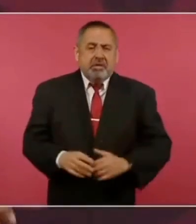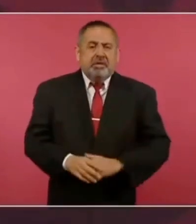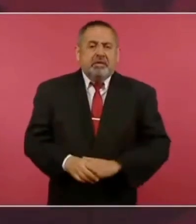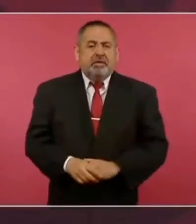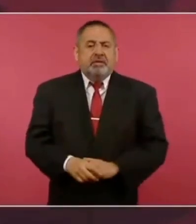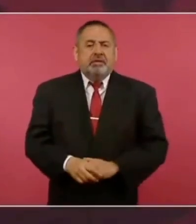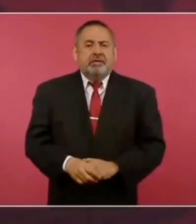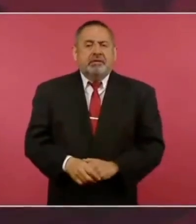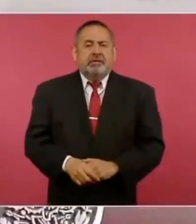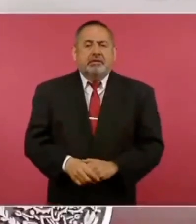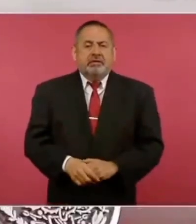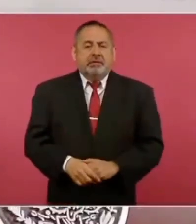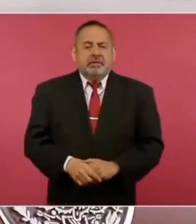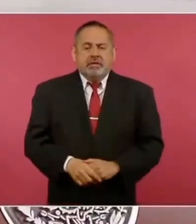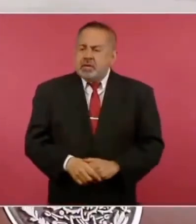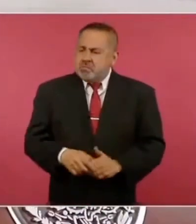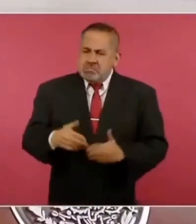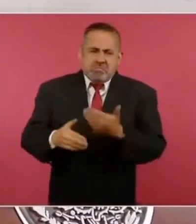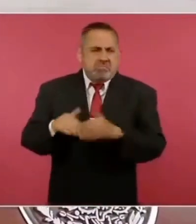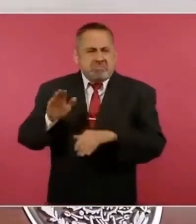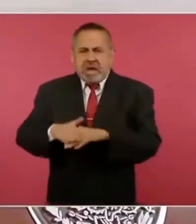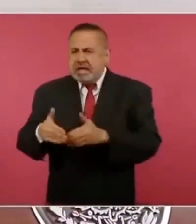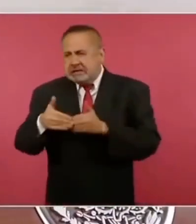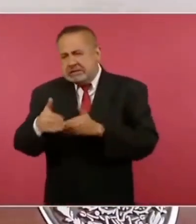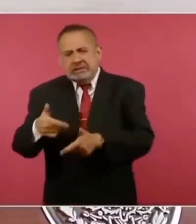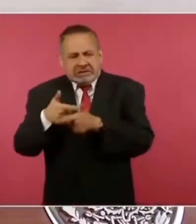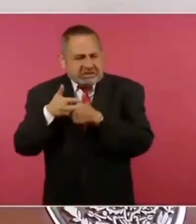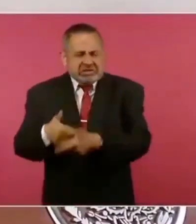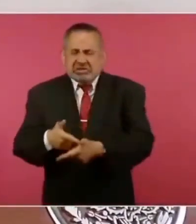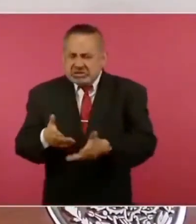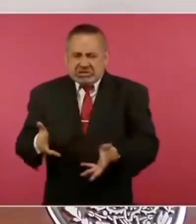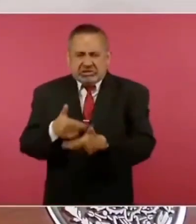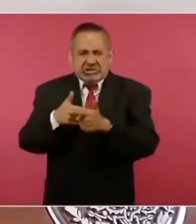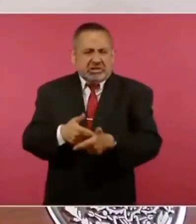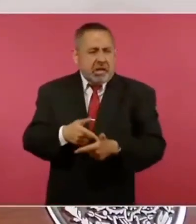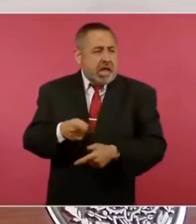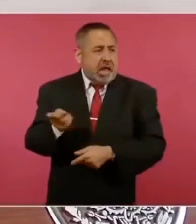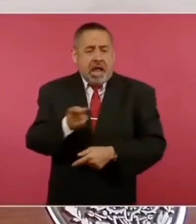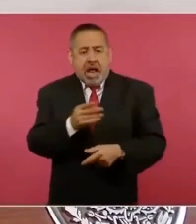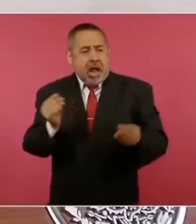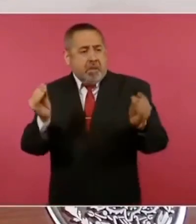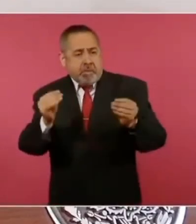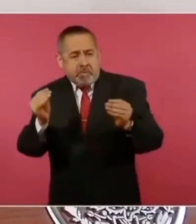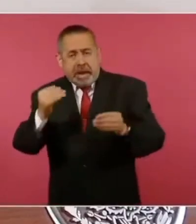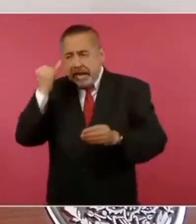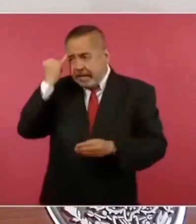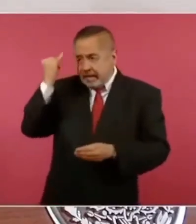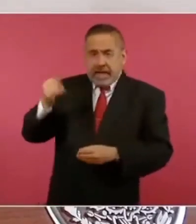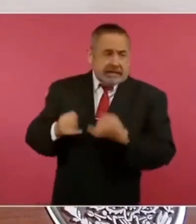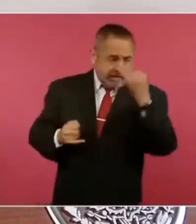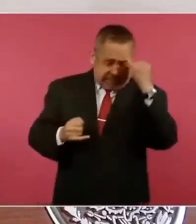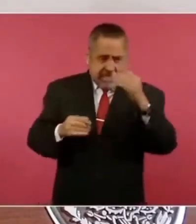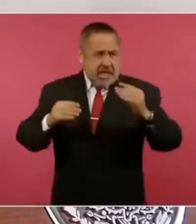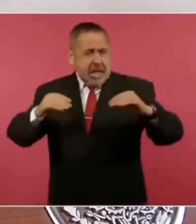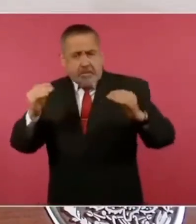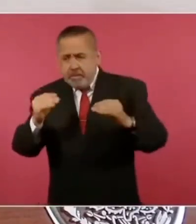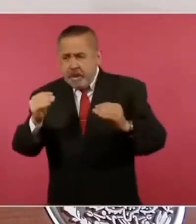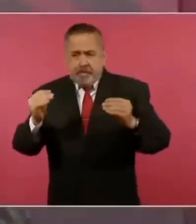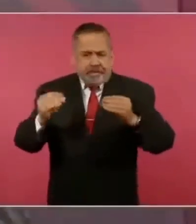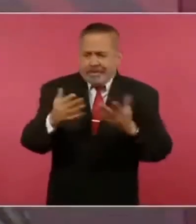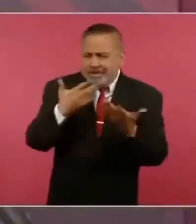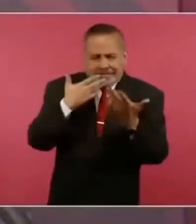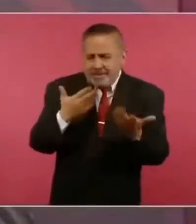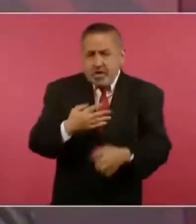Y adelante con el debate de ideas. Estamos viviendo un momento